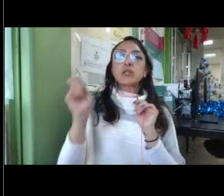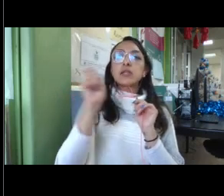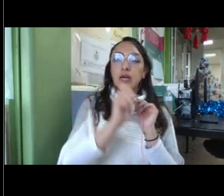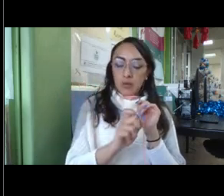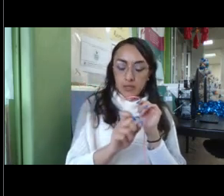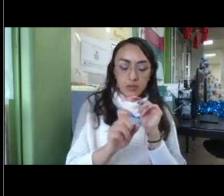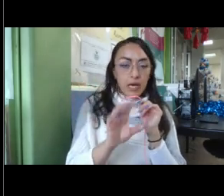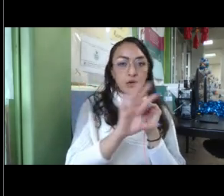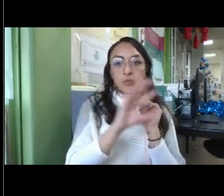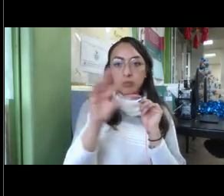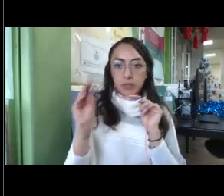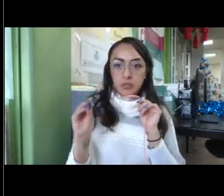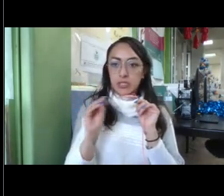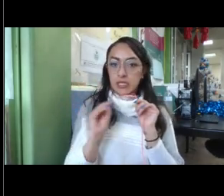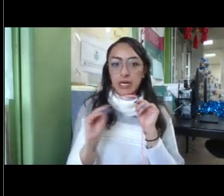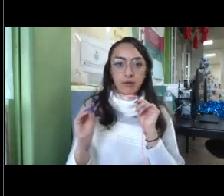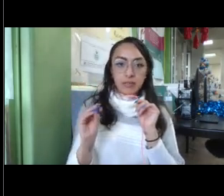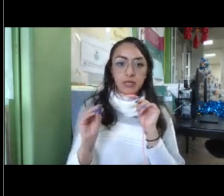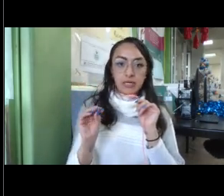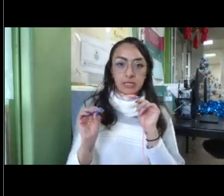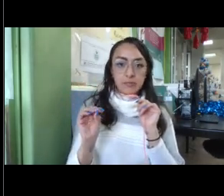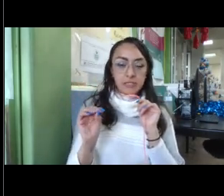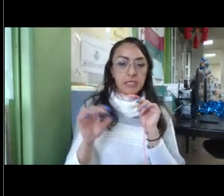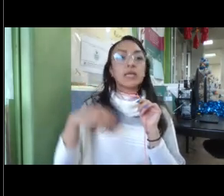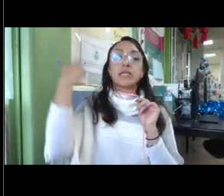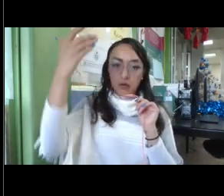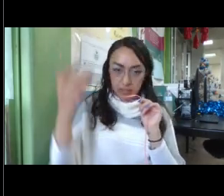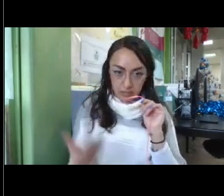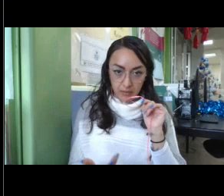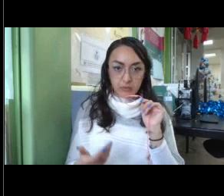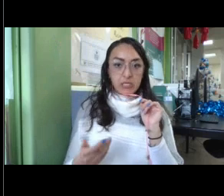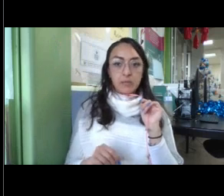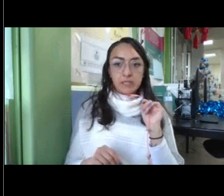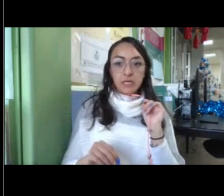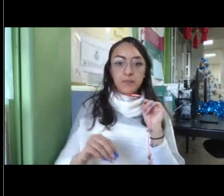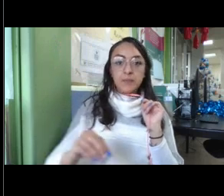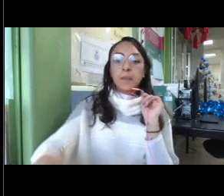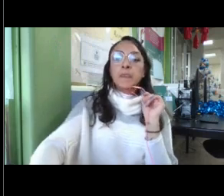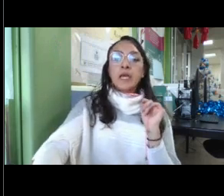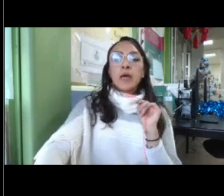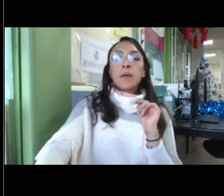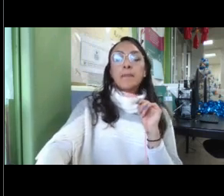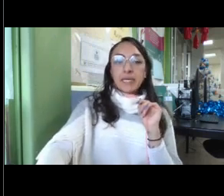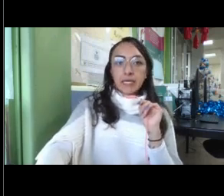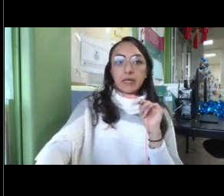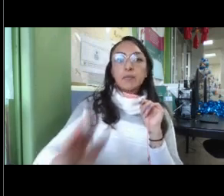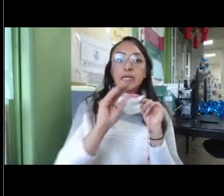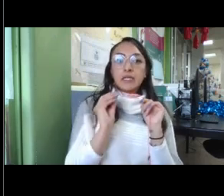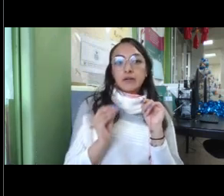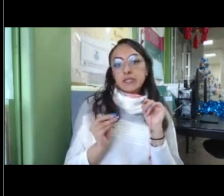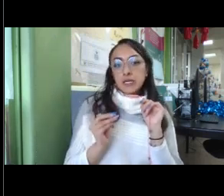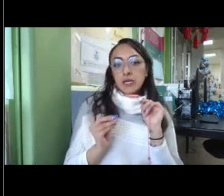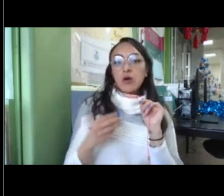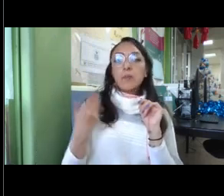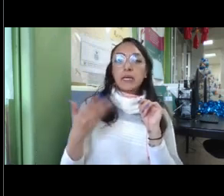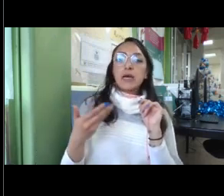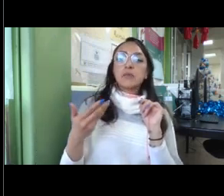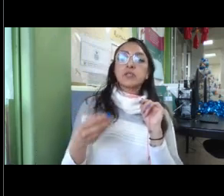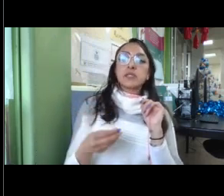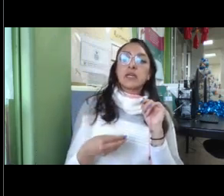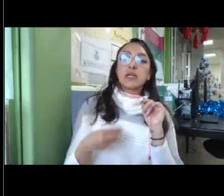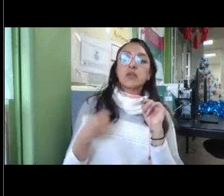los dedos de acuerdo a como vimos en el alfabeto la clase pasada y que ahorita vamos a repasar. ¿Para qué? Para que a través de